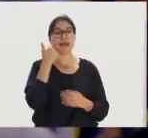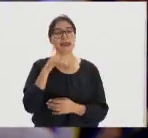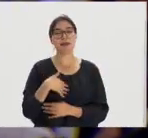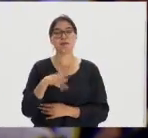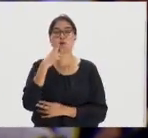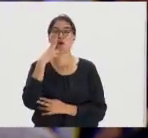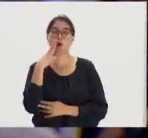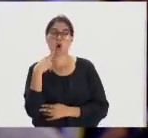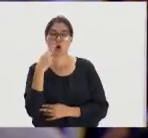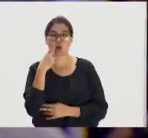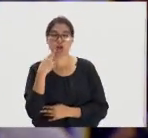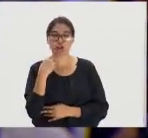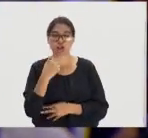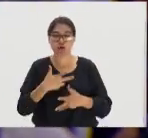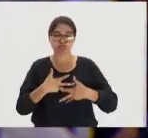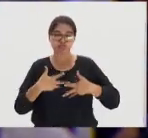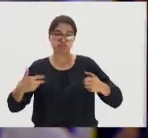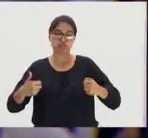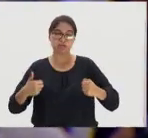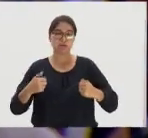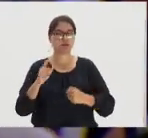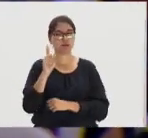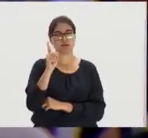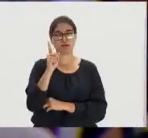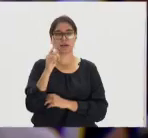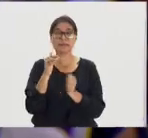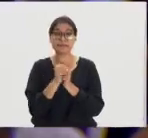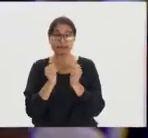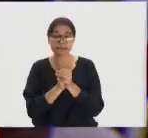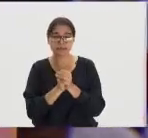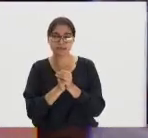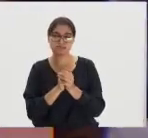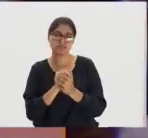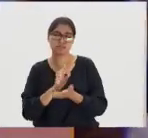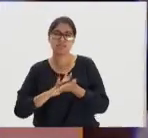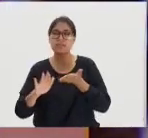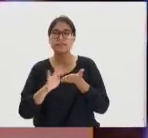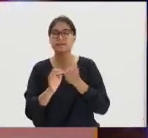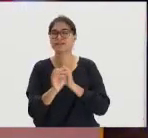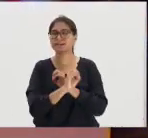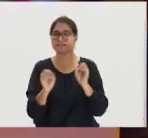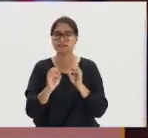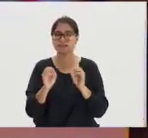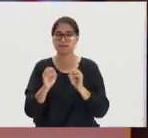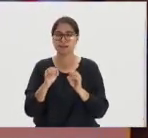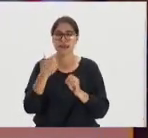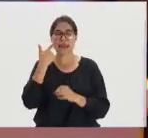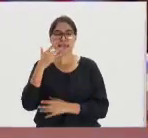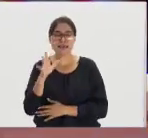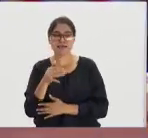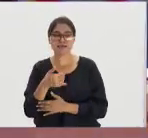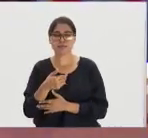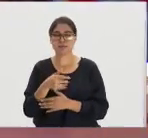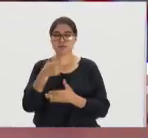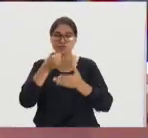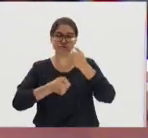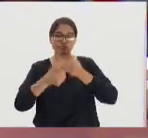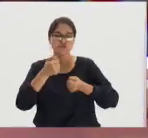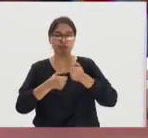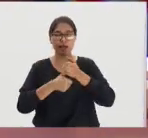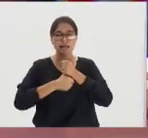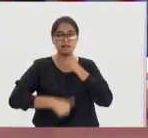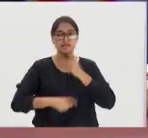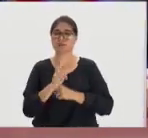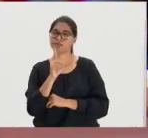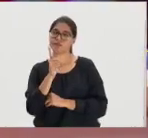pan dulce para la casa. Tengo problemas con la leche. No compre leche, no la lleve. Yo no puedo comer carne.